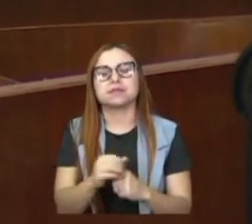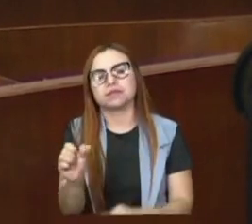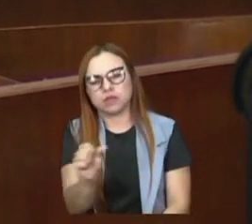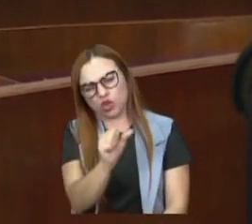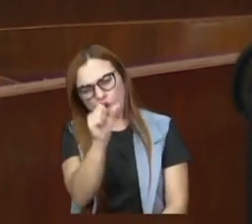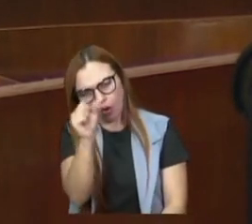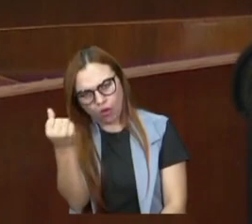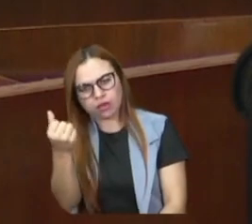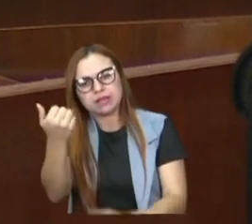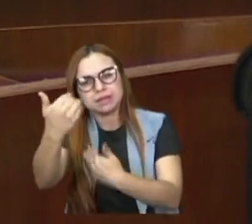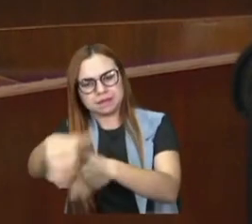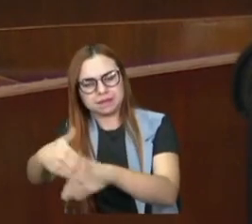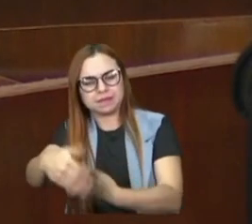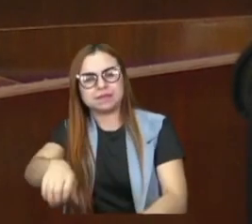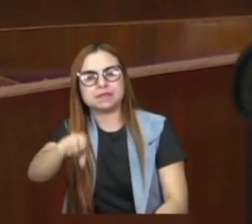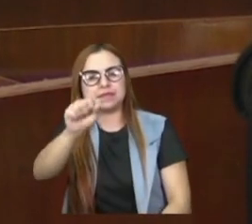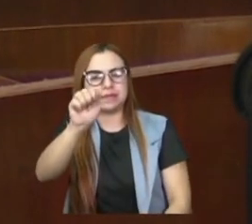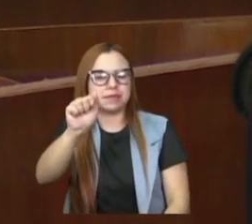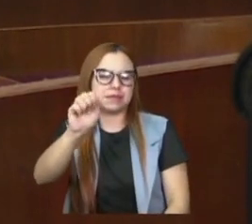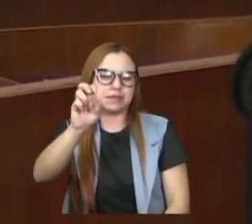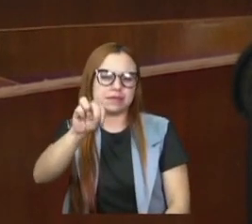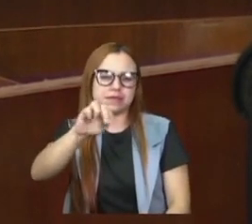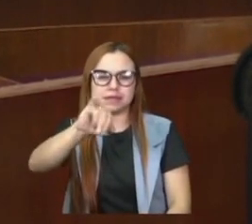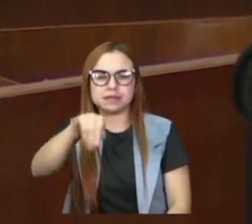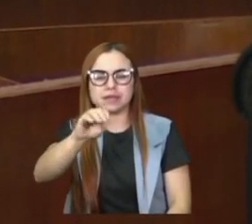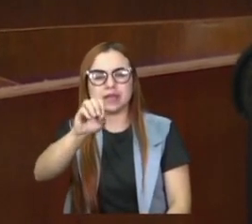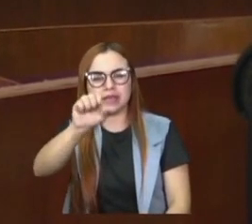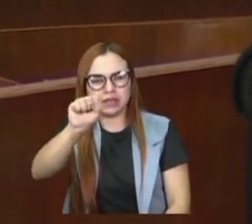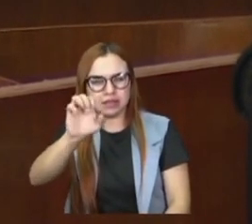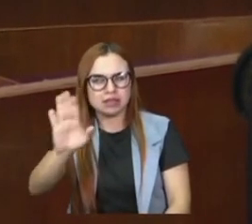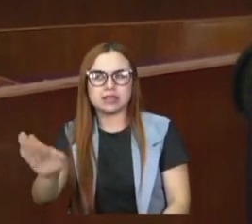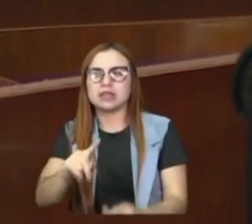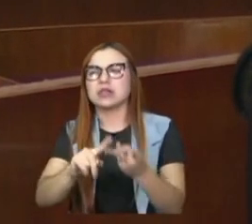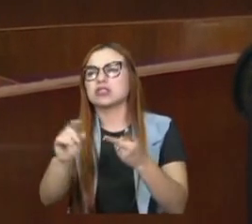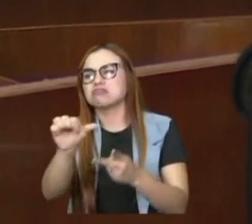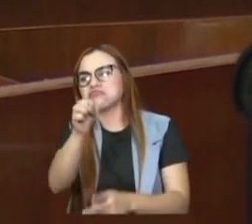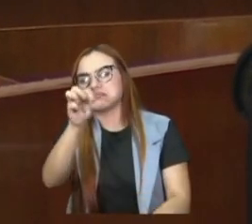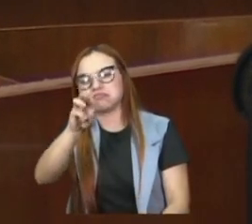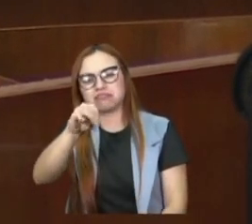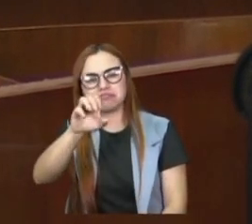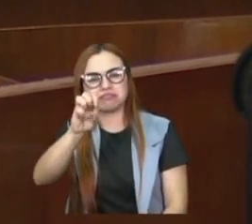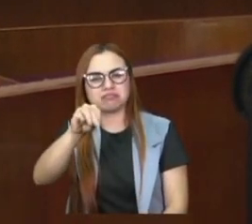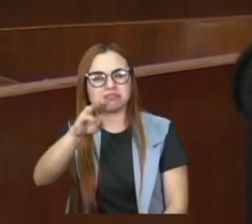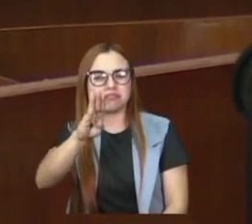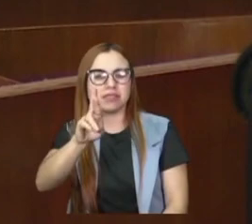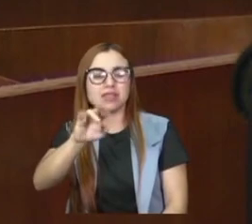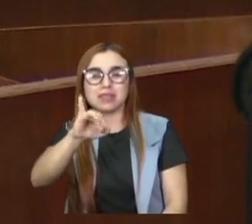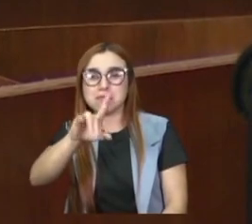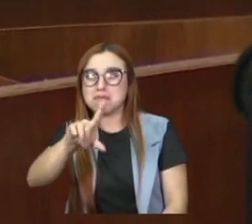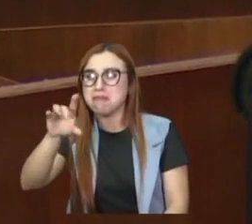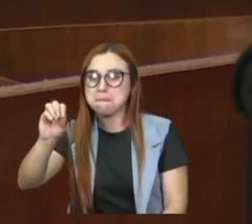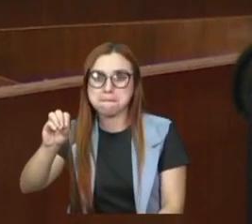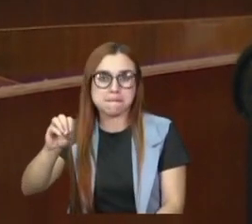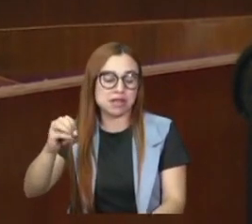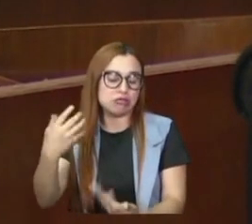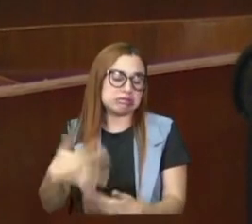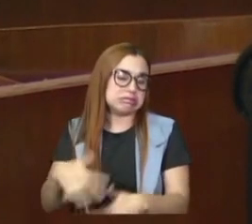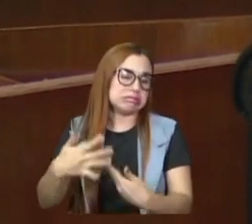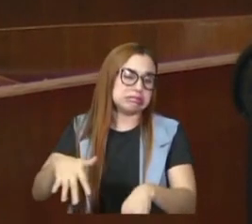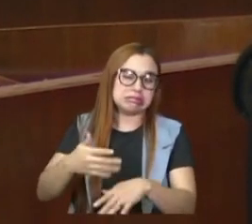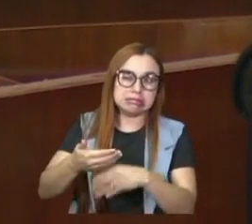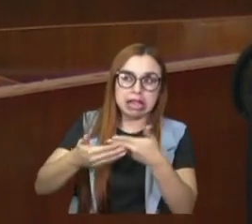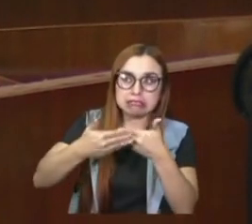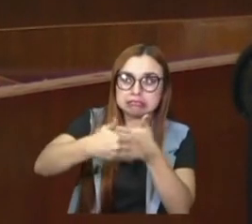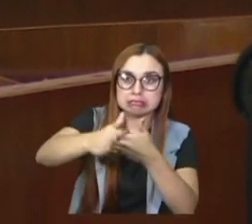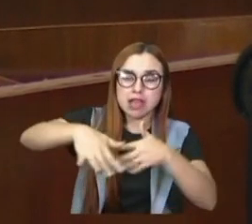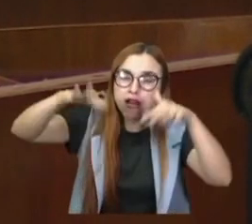José, la carretera de Tucuecito, la carretera de Membrillo, que en los inviernos se queda en